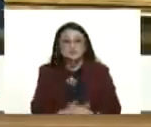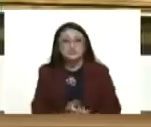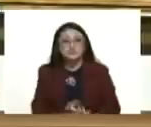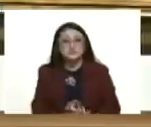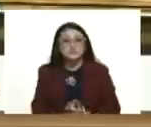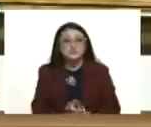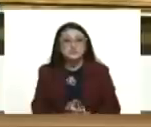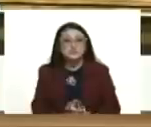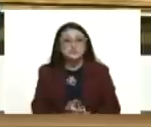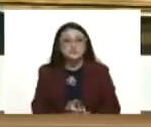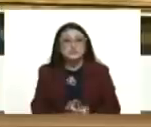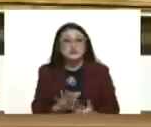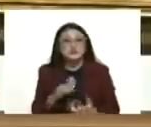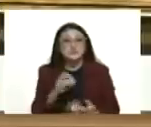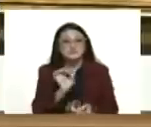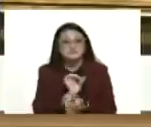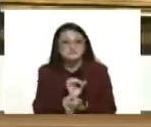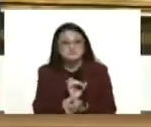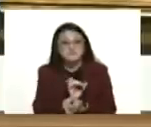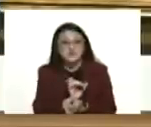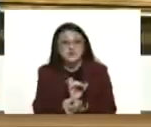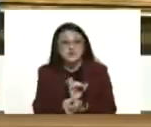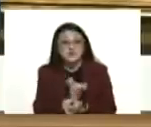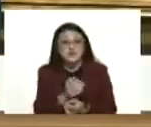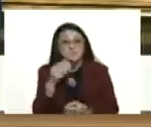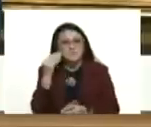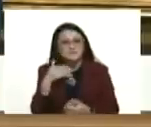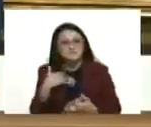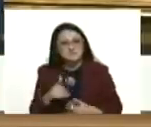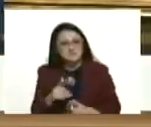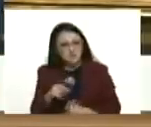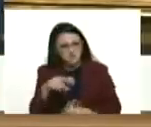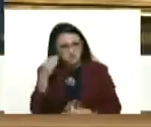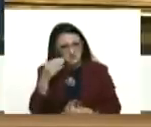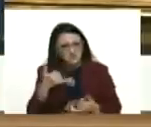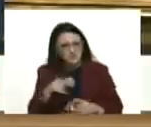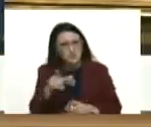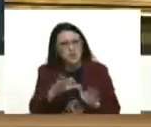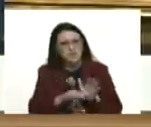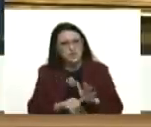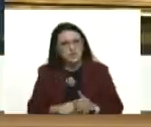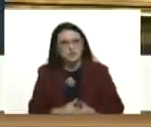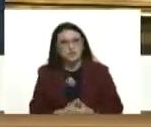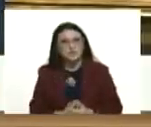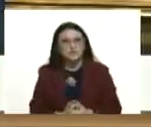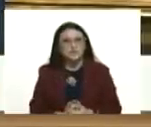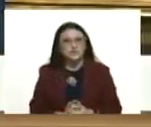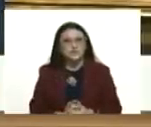Y cuando les cae todo el peso de la ley, piensen en mis hijos. Y tú pensaste en tus hijos, ladrón.